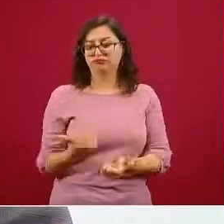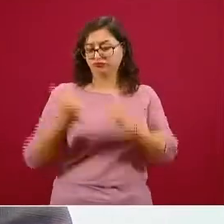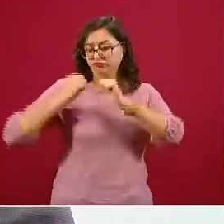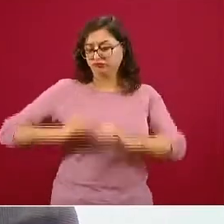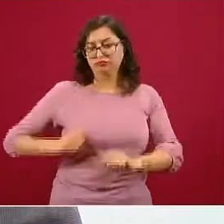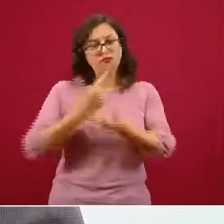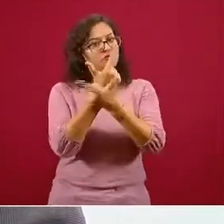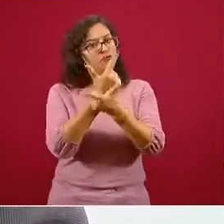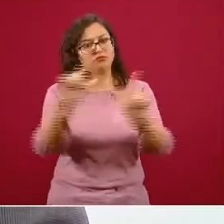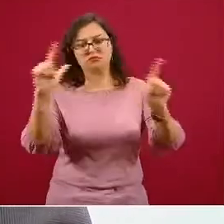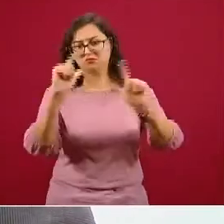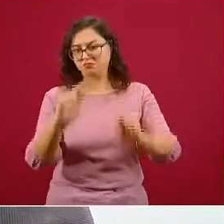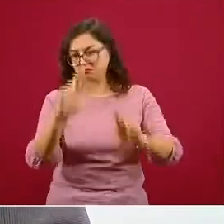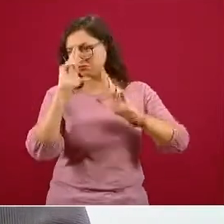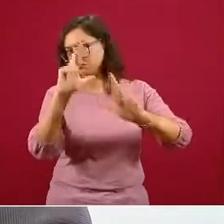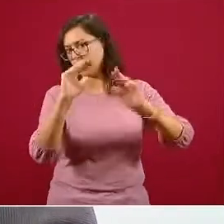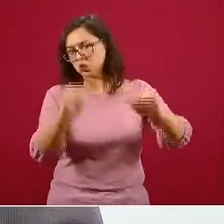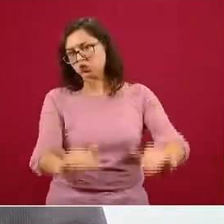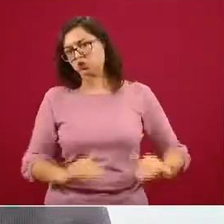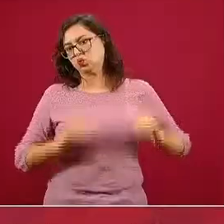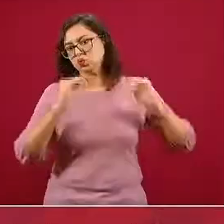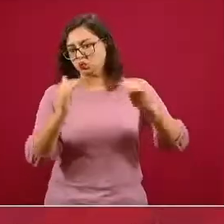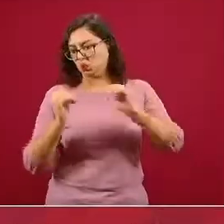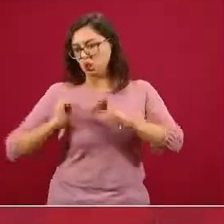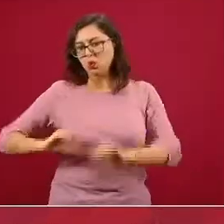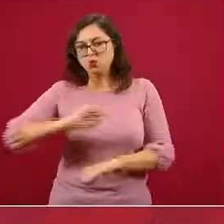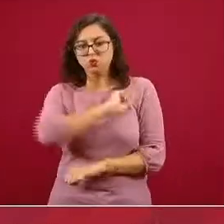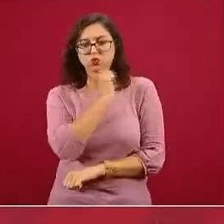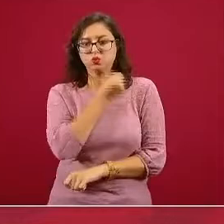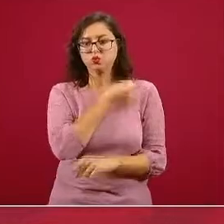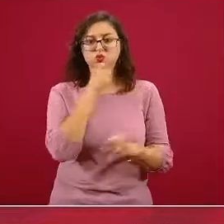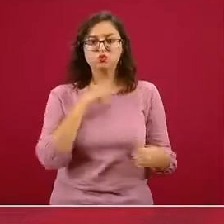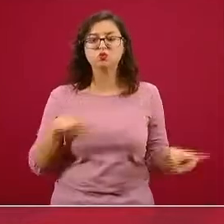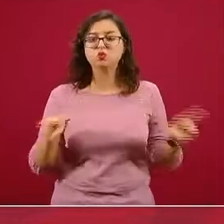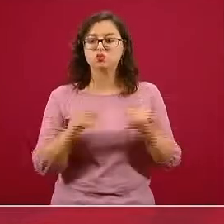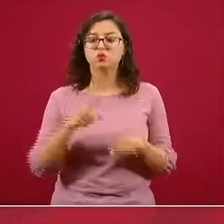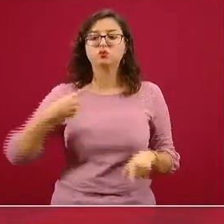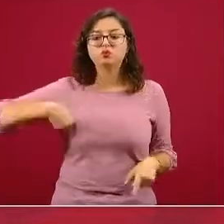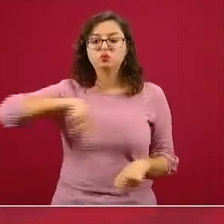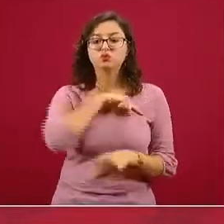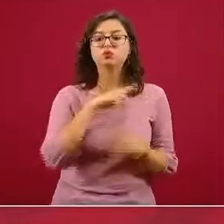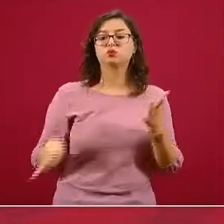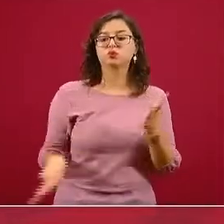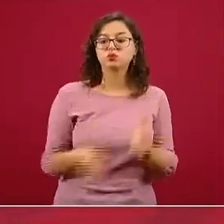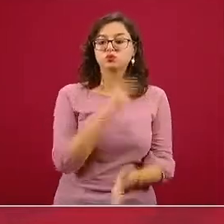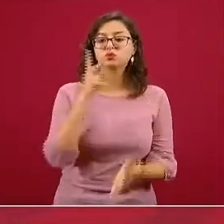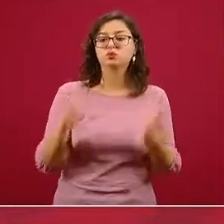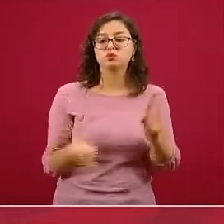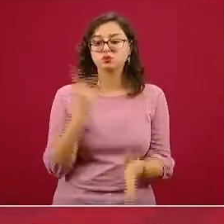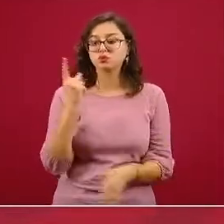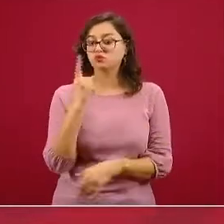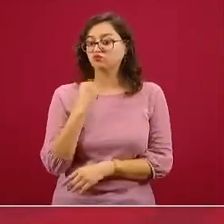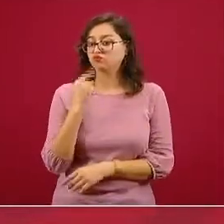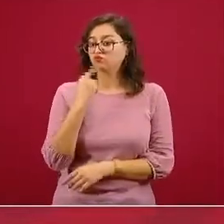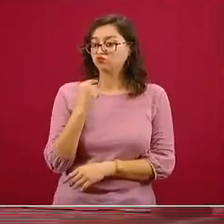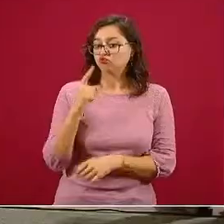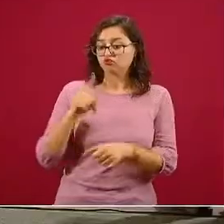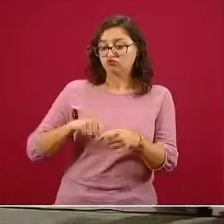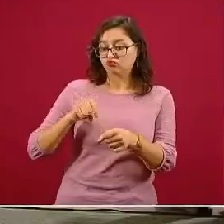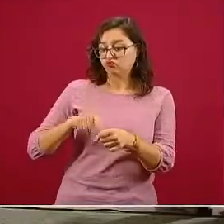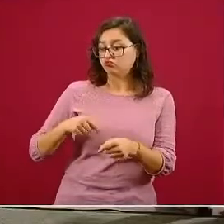son autoridades sanitarias, y hemos dicho en innumerables ocasiones que el semáforo de riesgo COVID